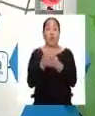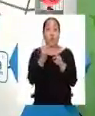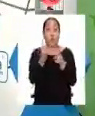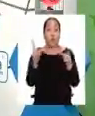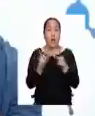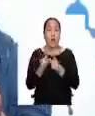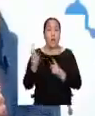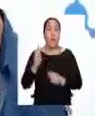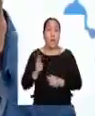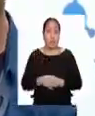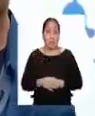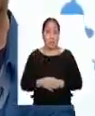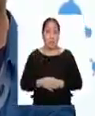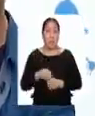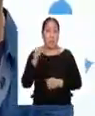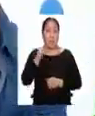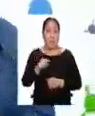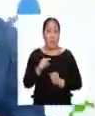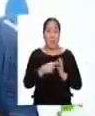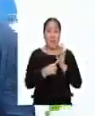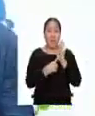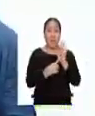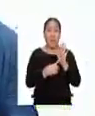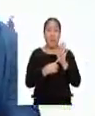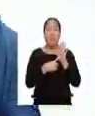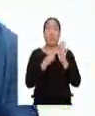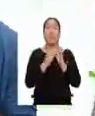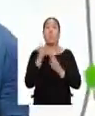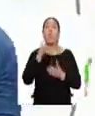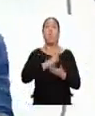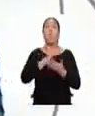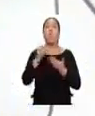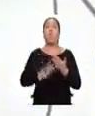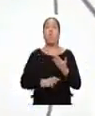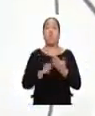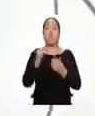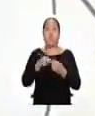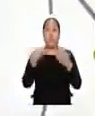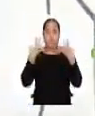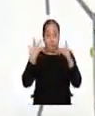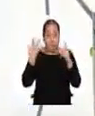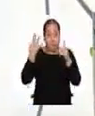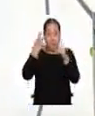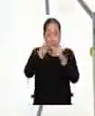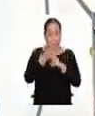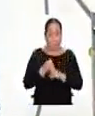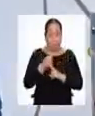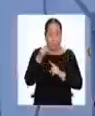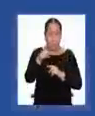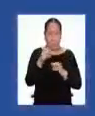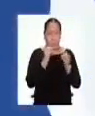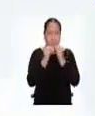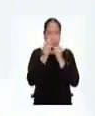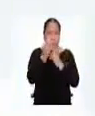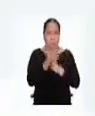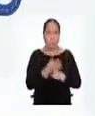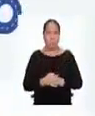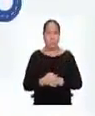de lograrlo. Por eso, en el siguiente bloque veremos un proyecto que está tratando de lograr justamente esto. Vamos a ver.